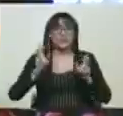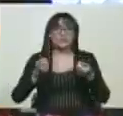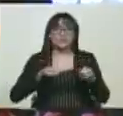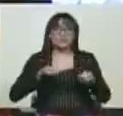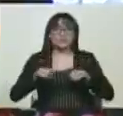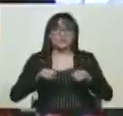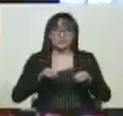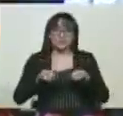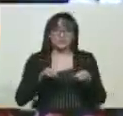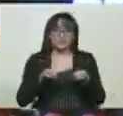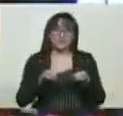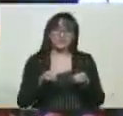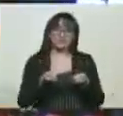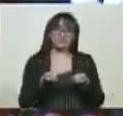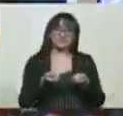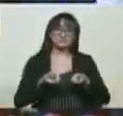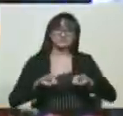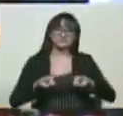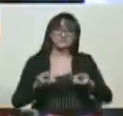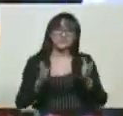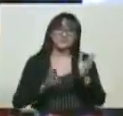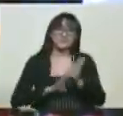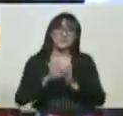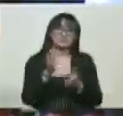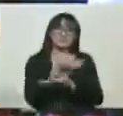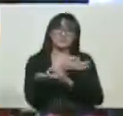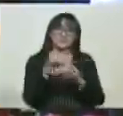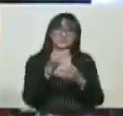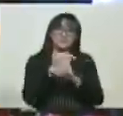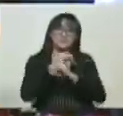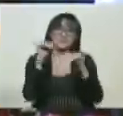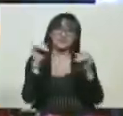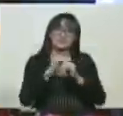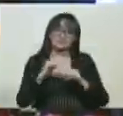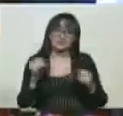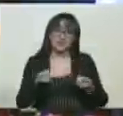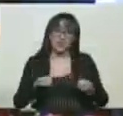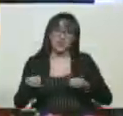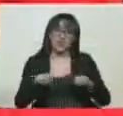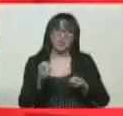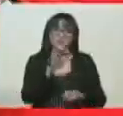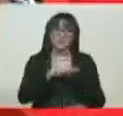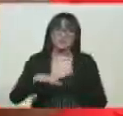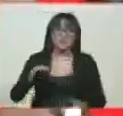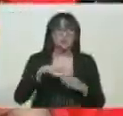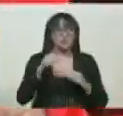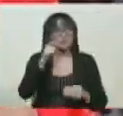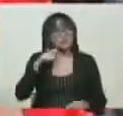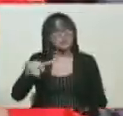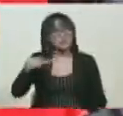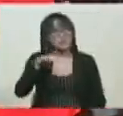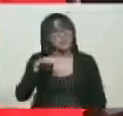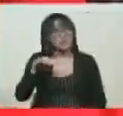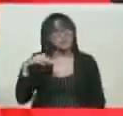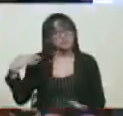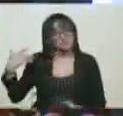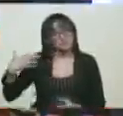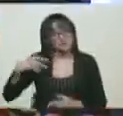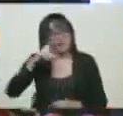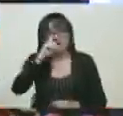economía para garantizarle la prosperidad y la felicidad económica a todo el pueblo en los años que están por